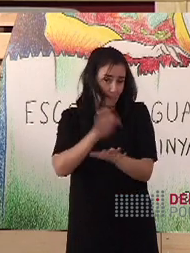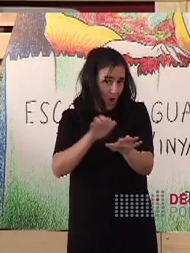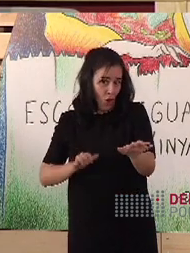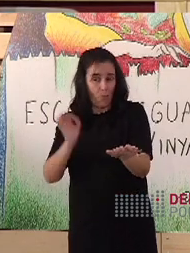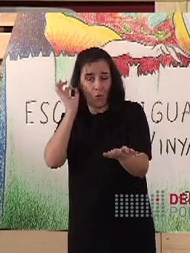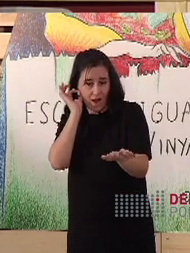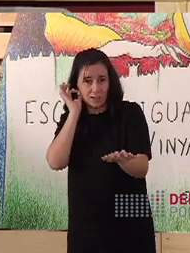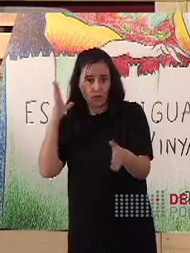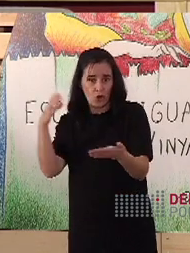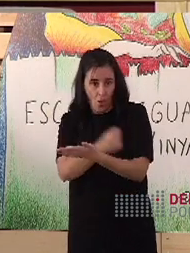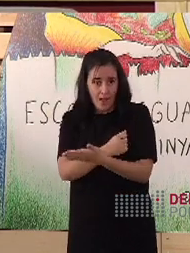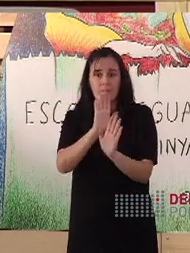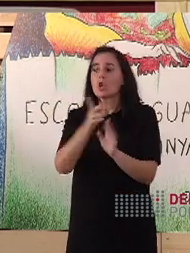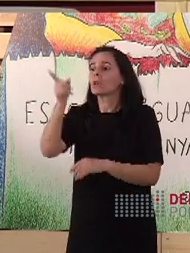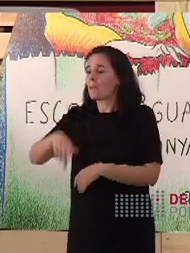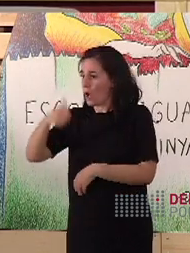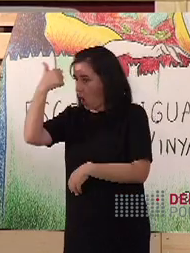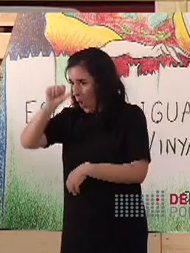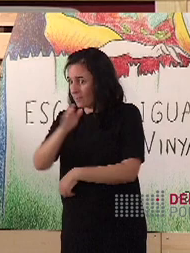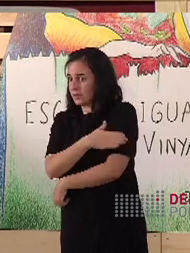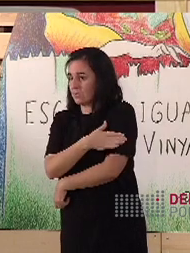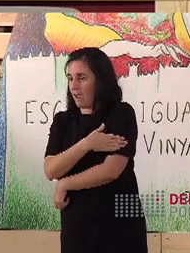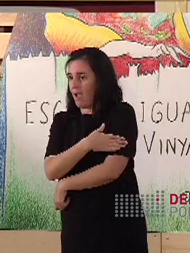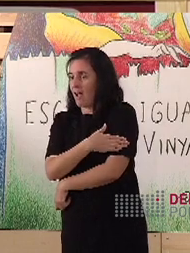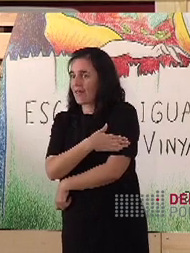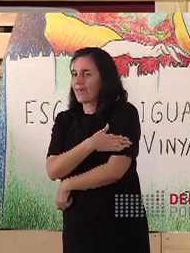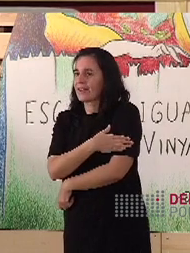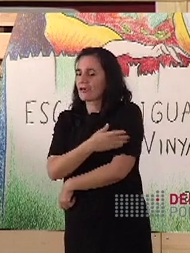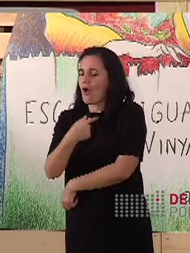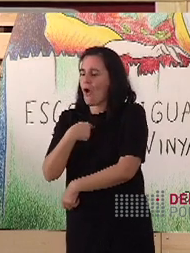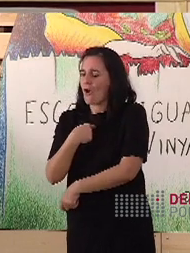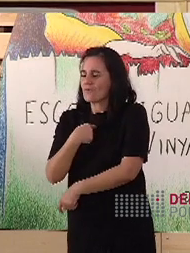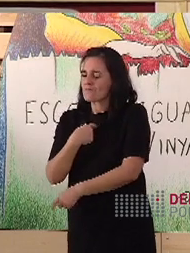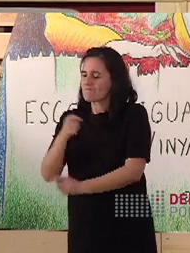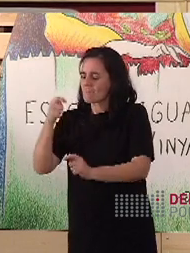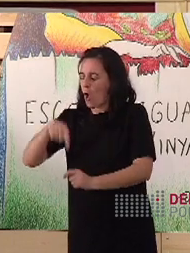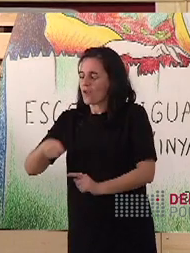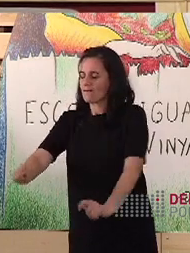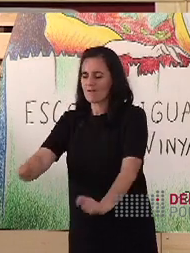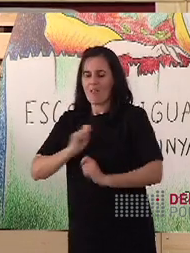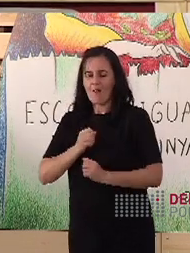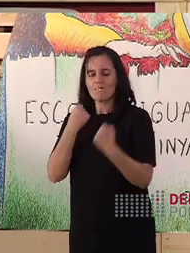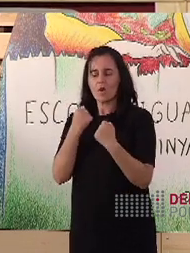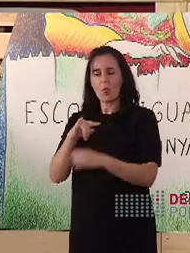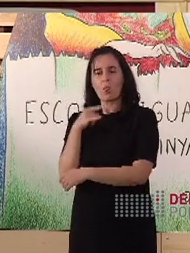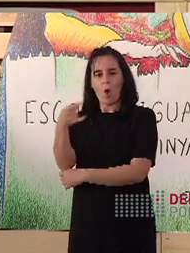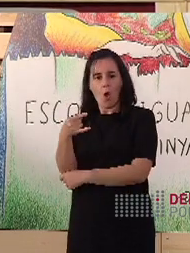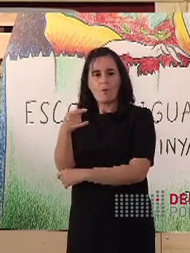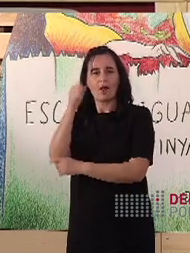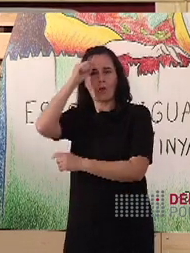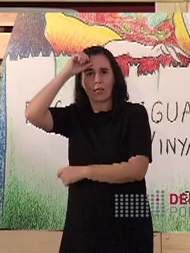pero tamén vos os homes que nos acompañades máis reforzados en coñecemento,